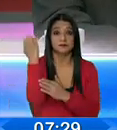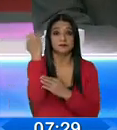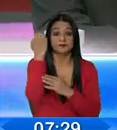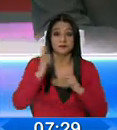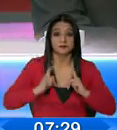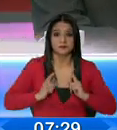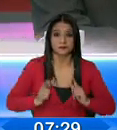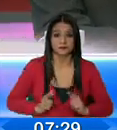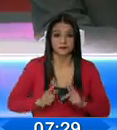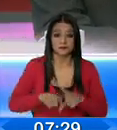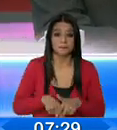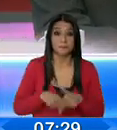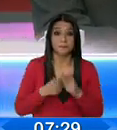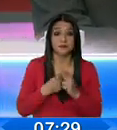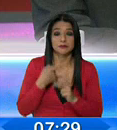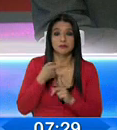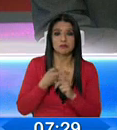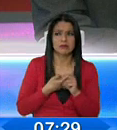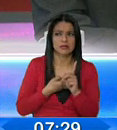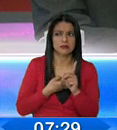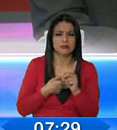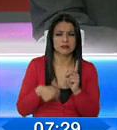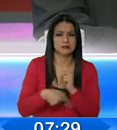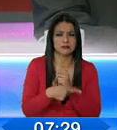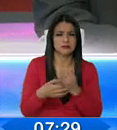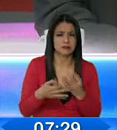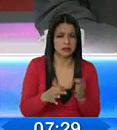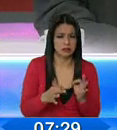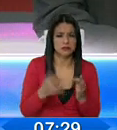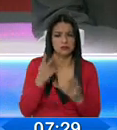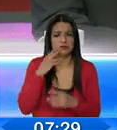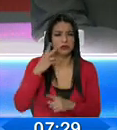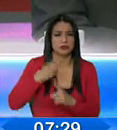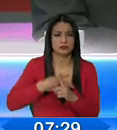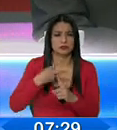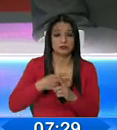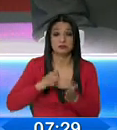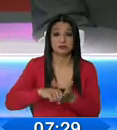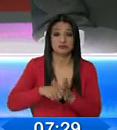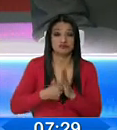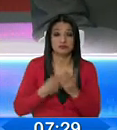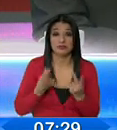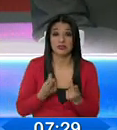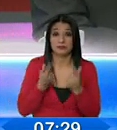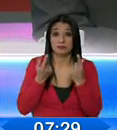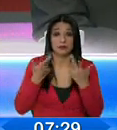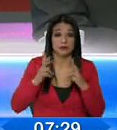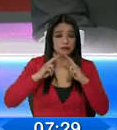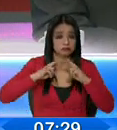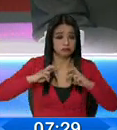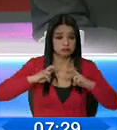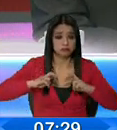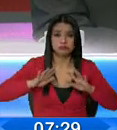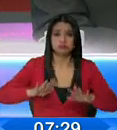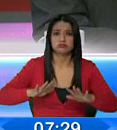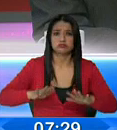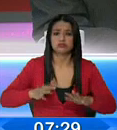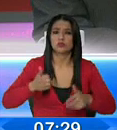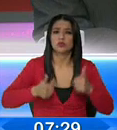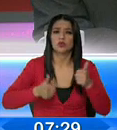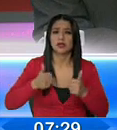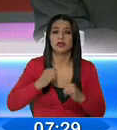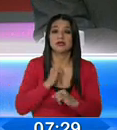que comenzamos en el mes de, ya son dos meses de esto, la Contraloría inmediatamente realizó ya un trabajo. ¿A qué